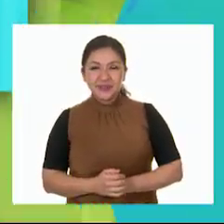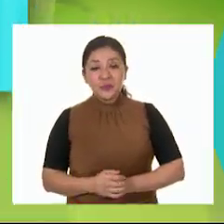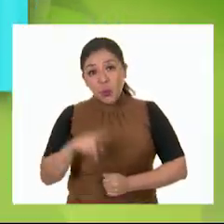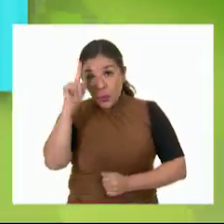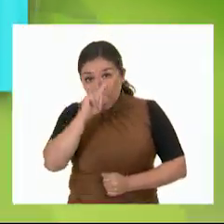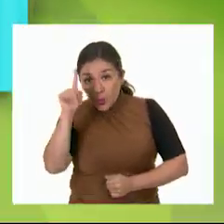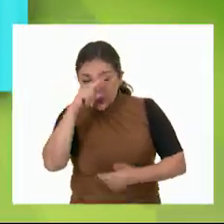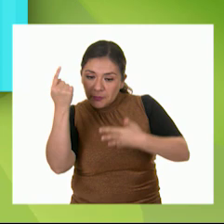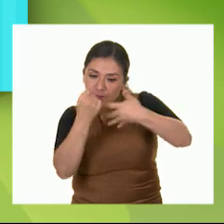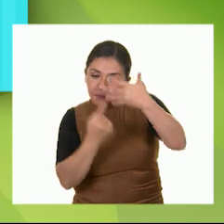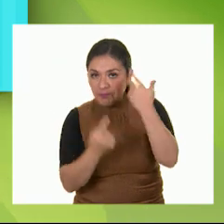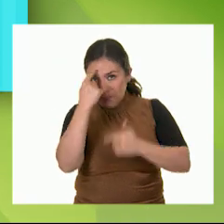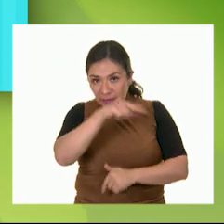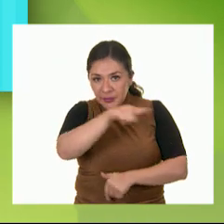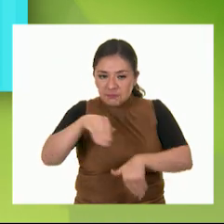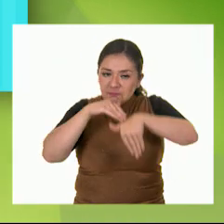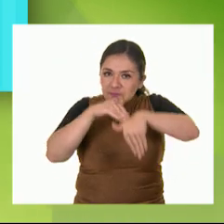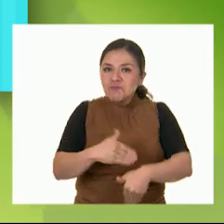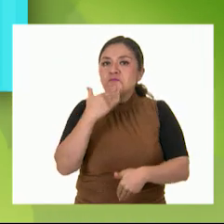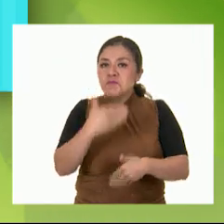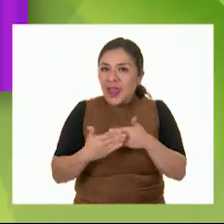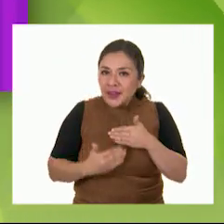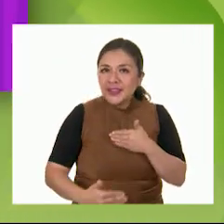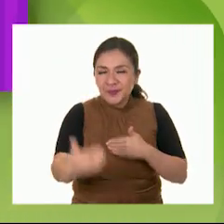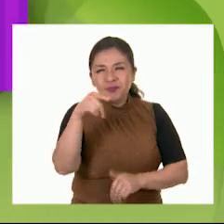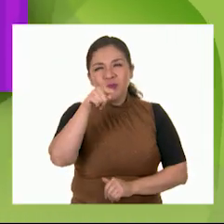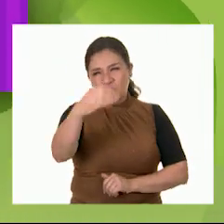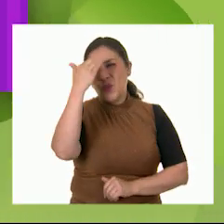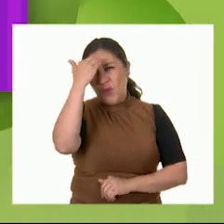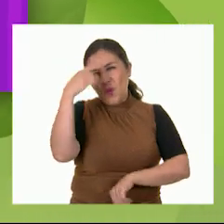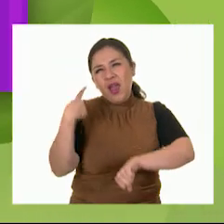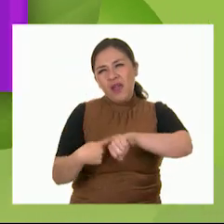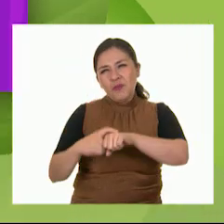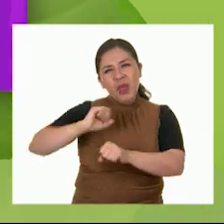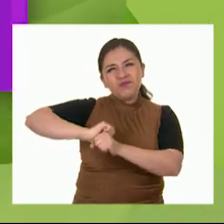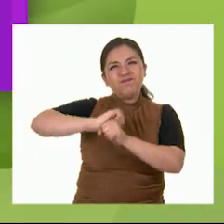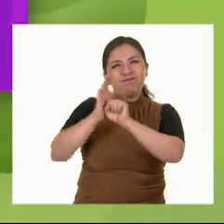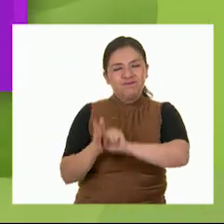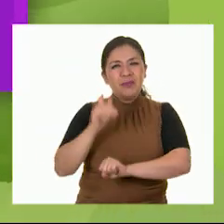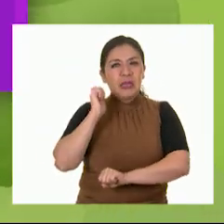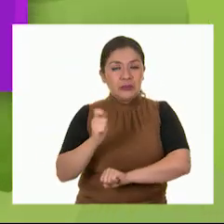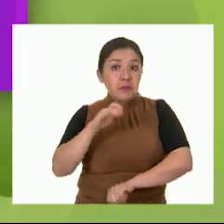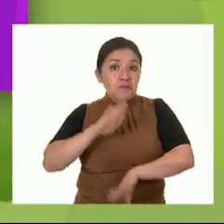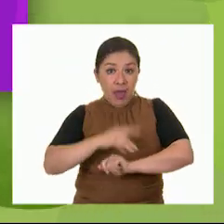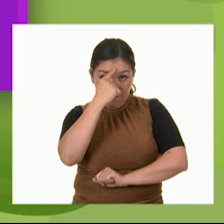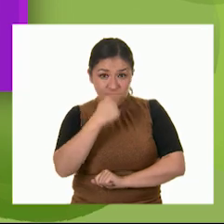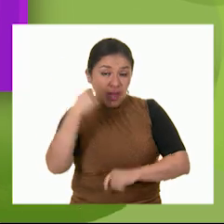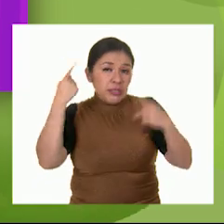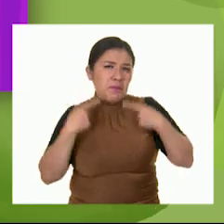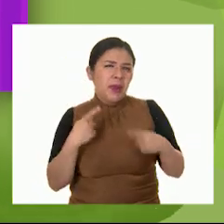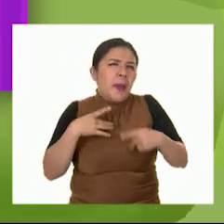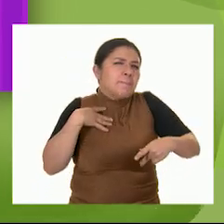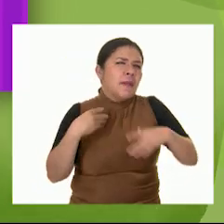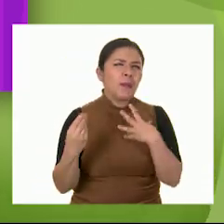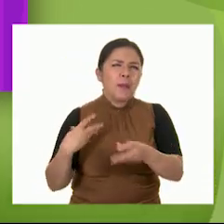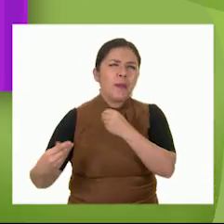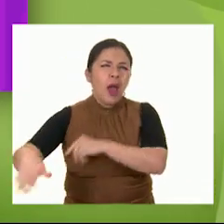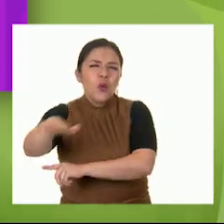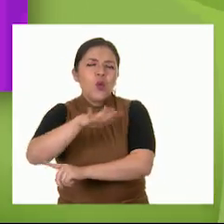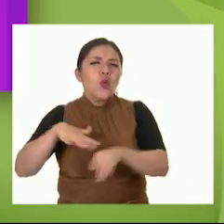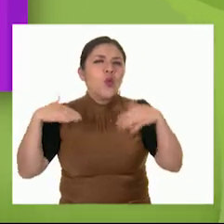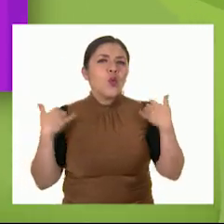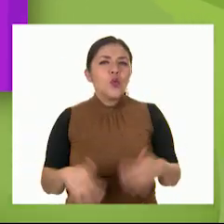Buenas prácticas para seguir adelante. Como todos sabemos, la COVID-19 es una enfermedad que se contagia muy fácilmente entre